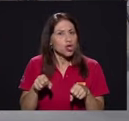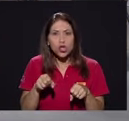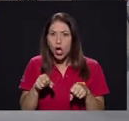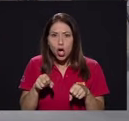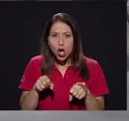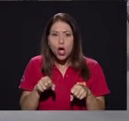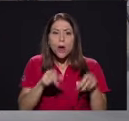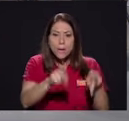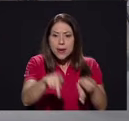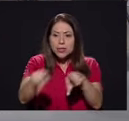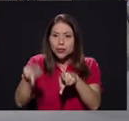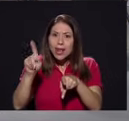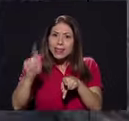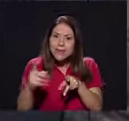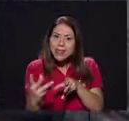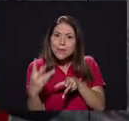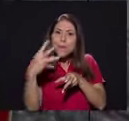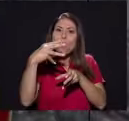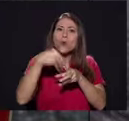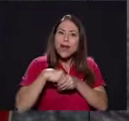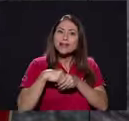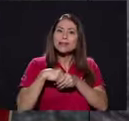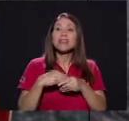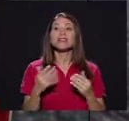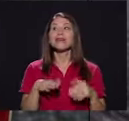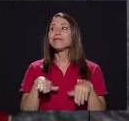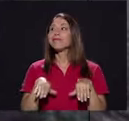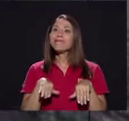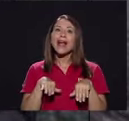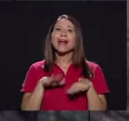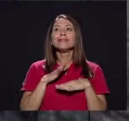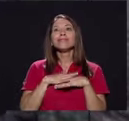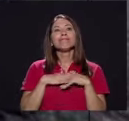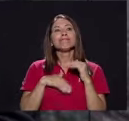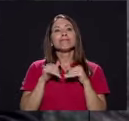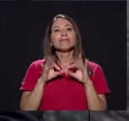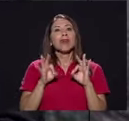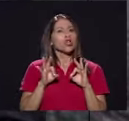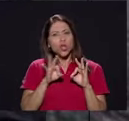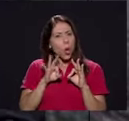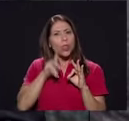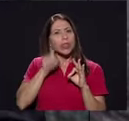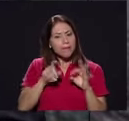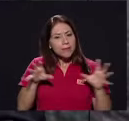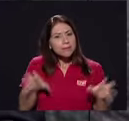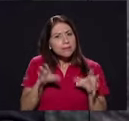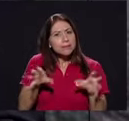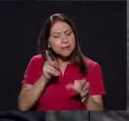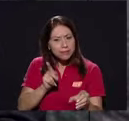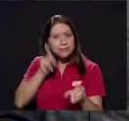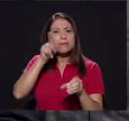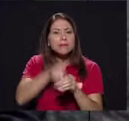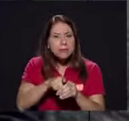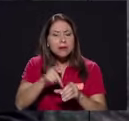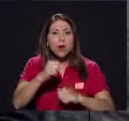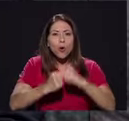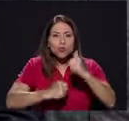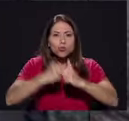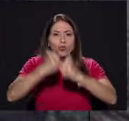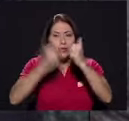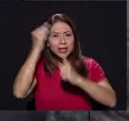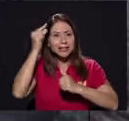ciudadano debe involucrarse. Deben salir de la zona de confort, deben ser parte de la co-construcción del Estado y de la nación. Y